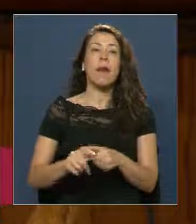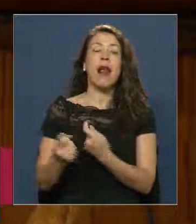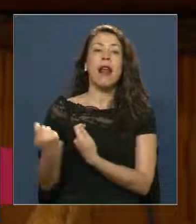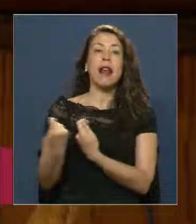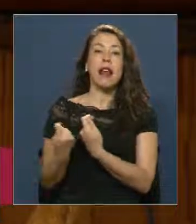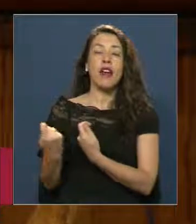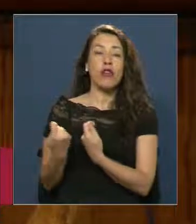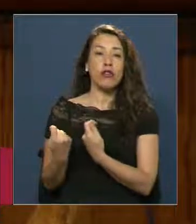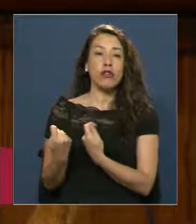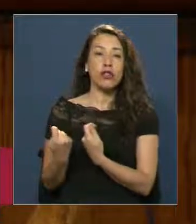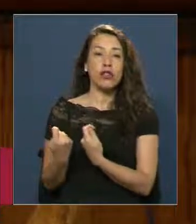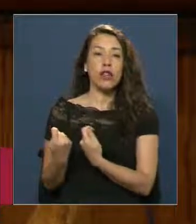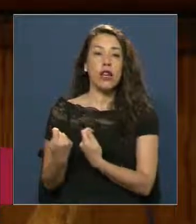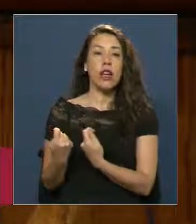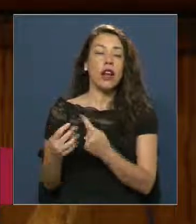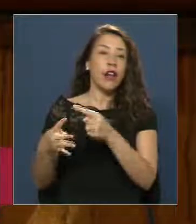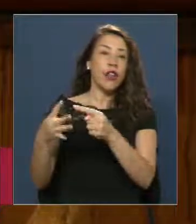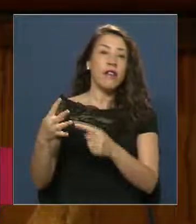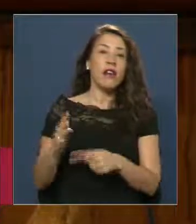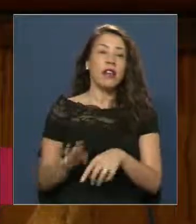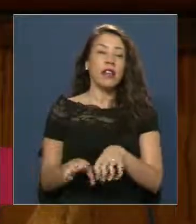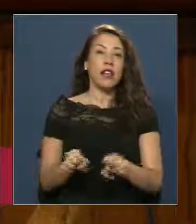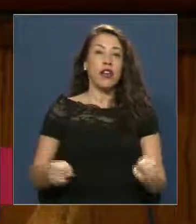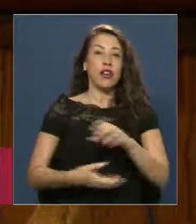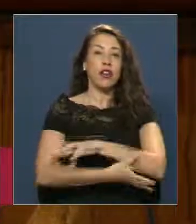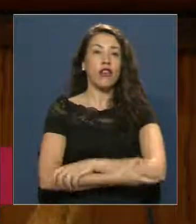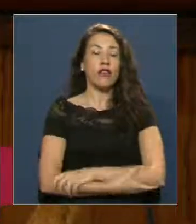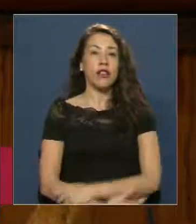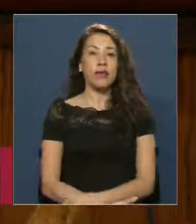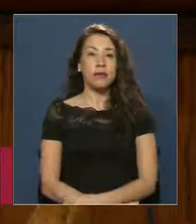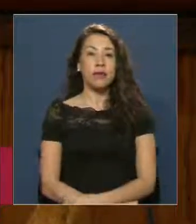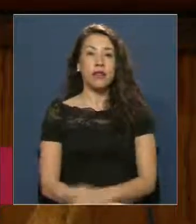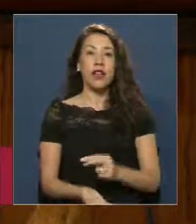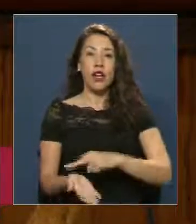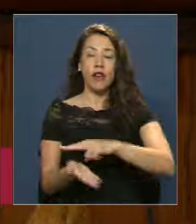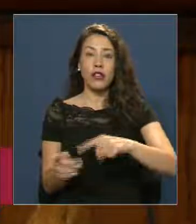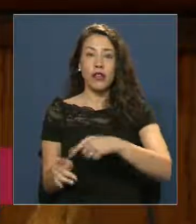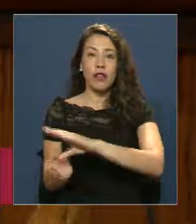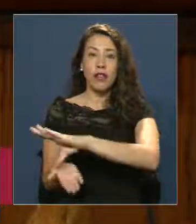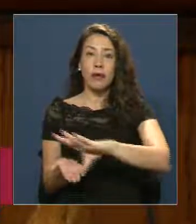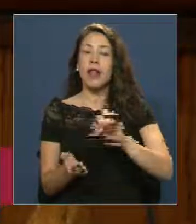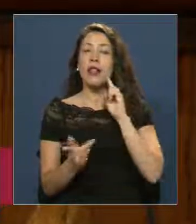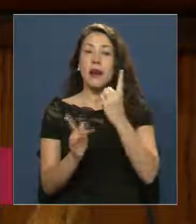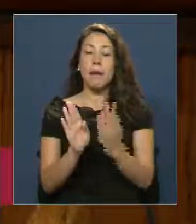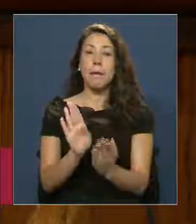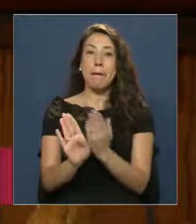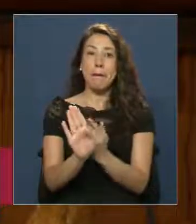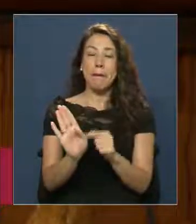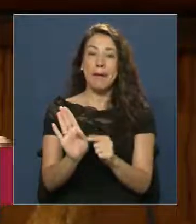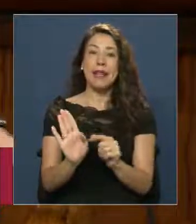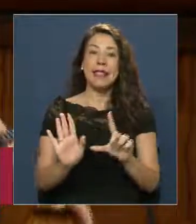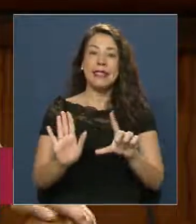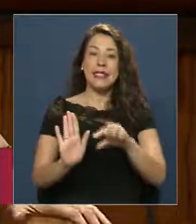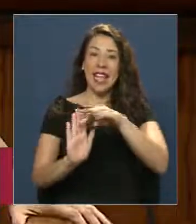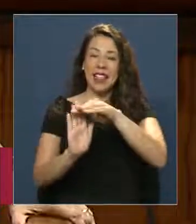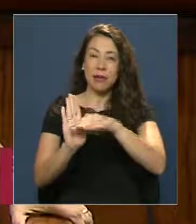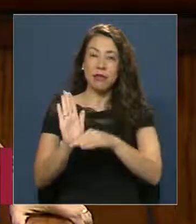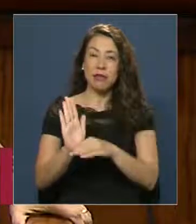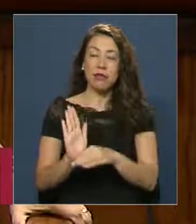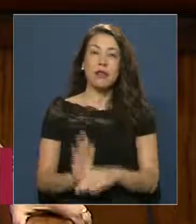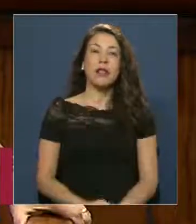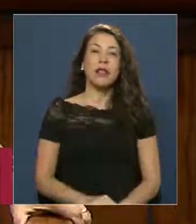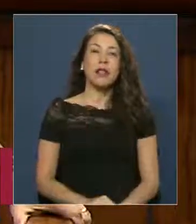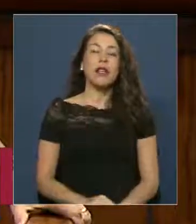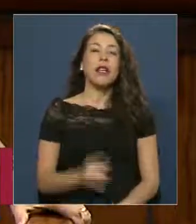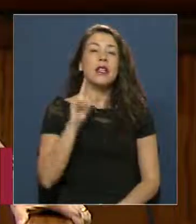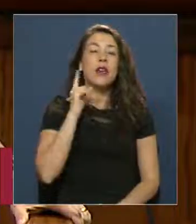renegociar bilateralmente cada uno de dichos convenios. La Convención Multilateral consta de un preámbulo, 7 partes y cada parte